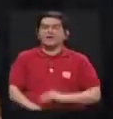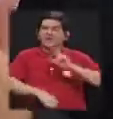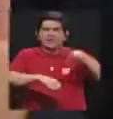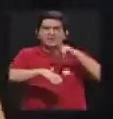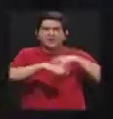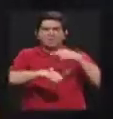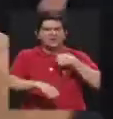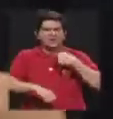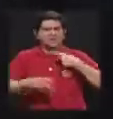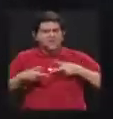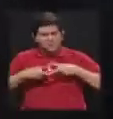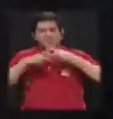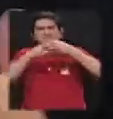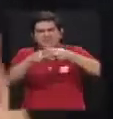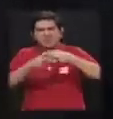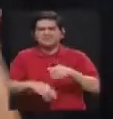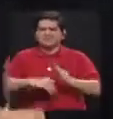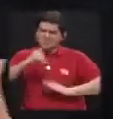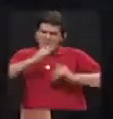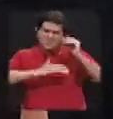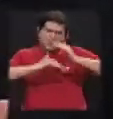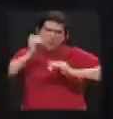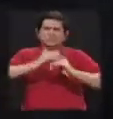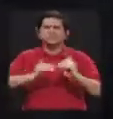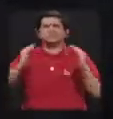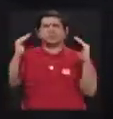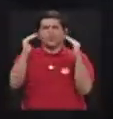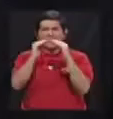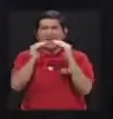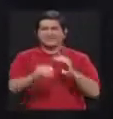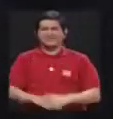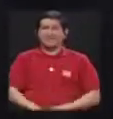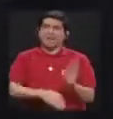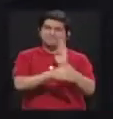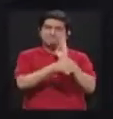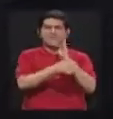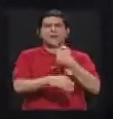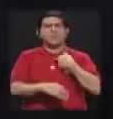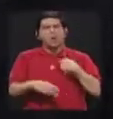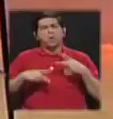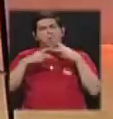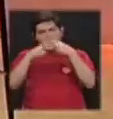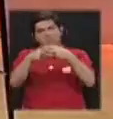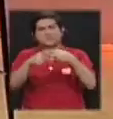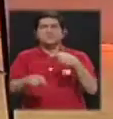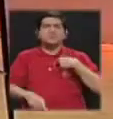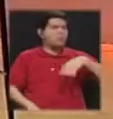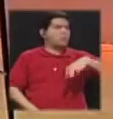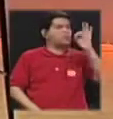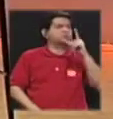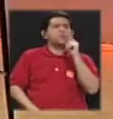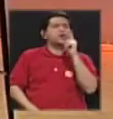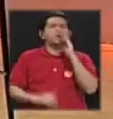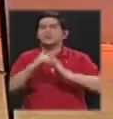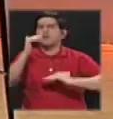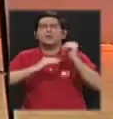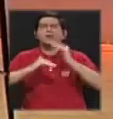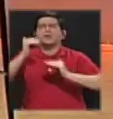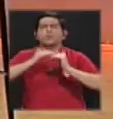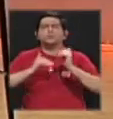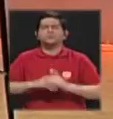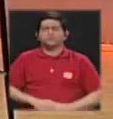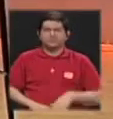usualmente, si a uno le dan un préstamo para construir una casa, el banco le da a uno el préstamo y uno escoge quién le construye la vivienda.